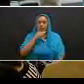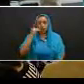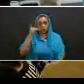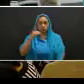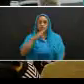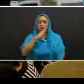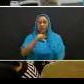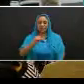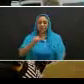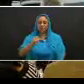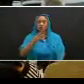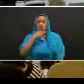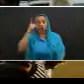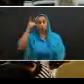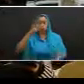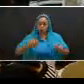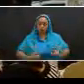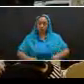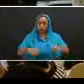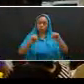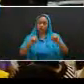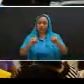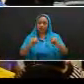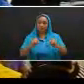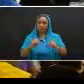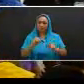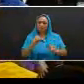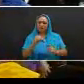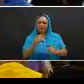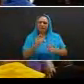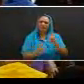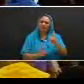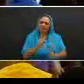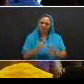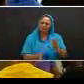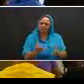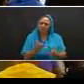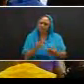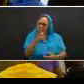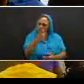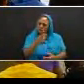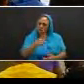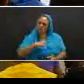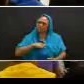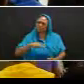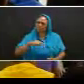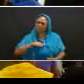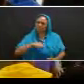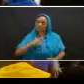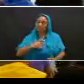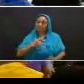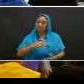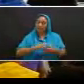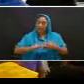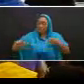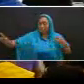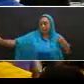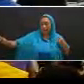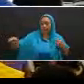Quizá te sentías lejano, pero hoy Dios te hace cercano.